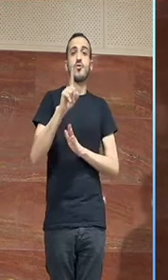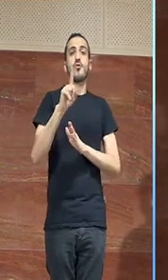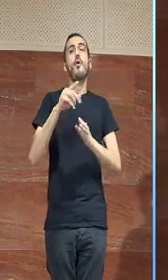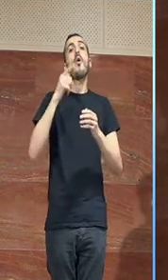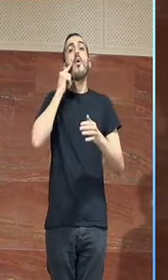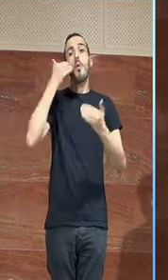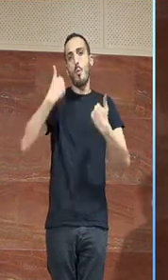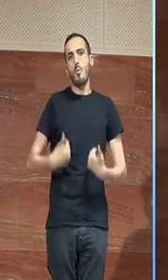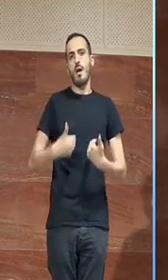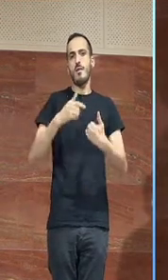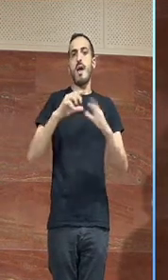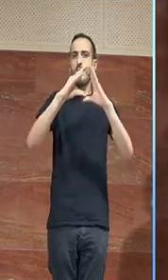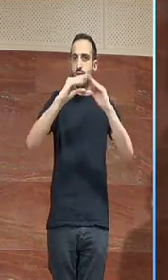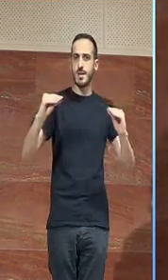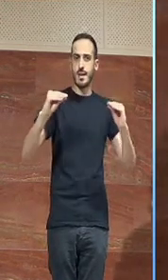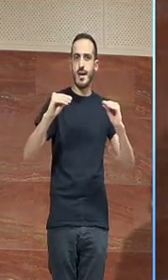Politécnica de Madrid.